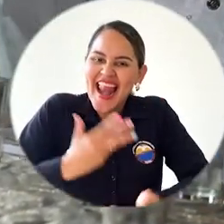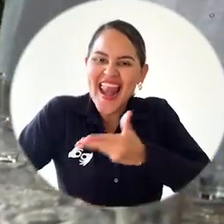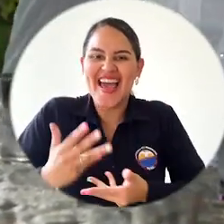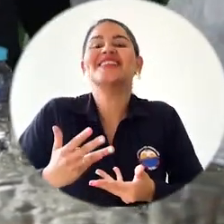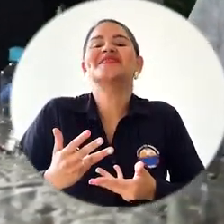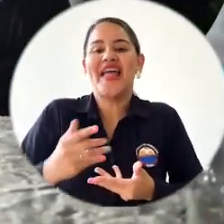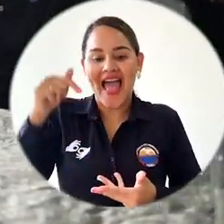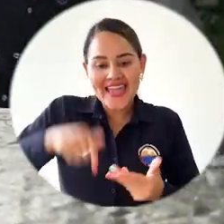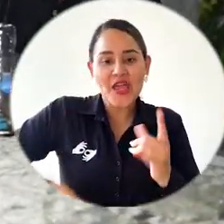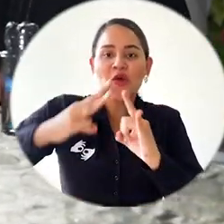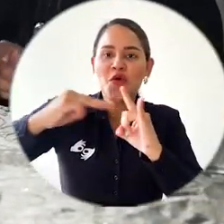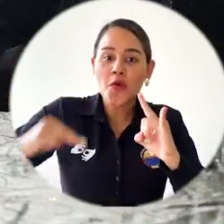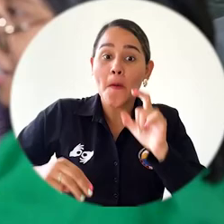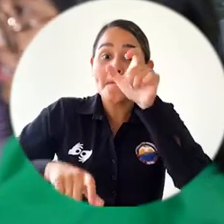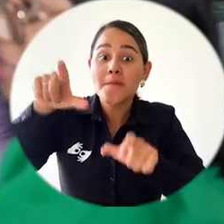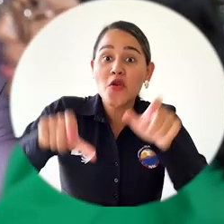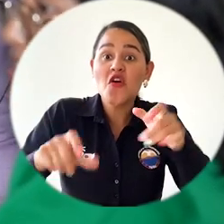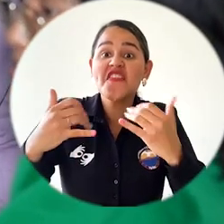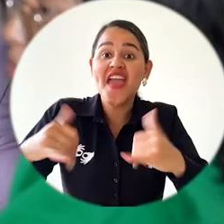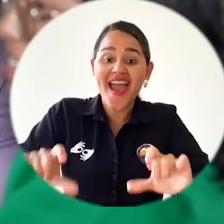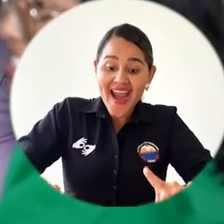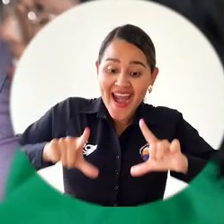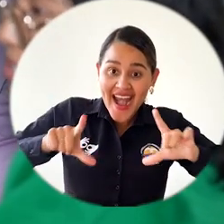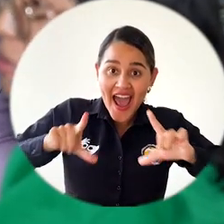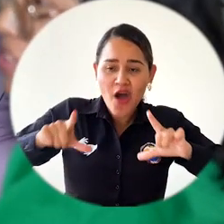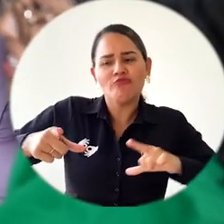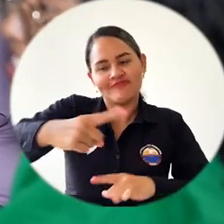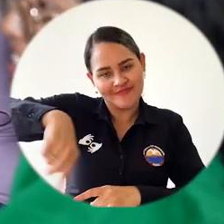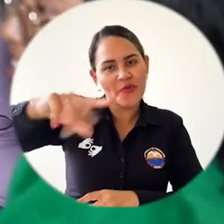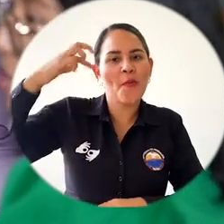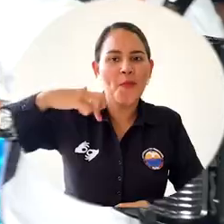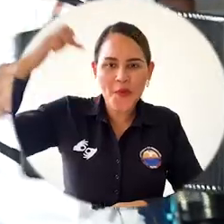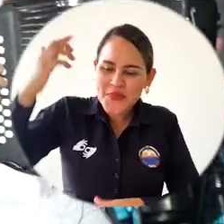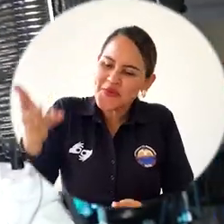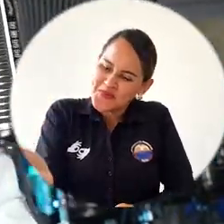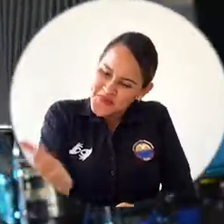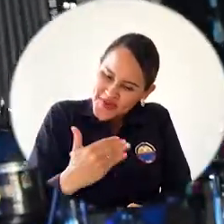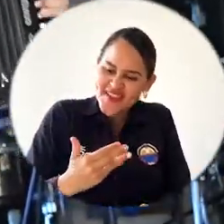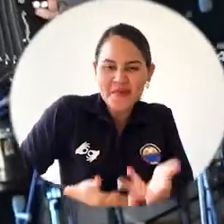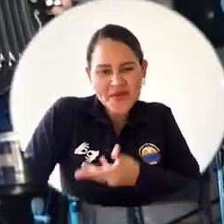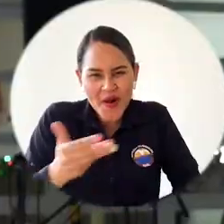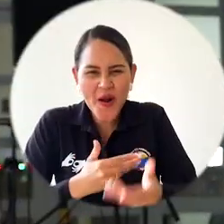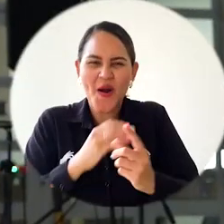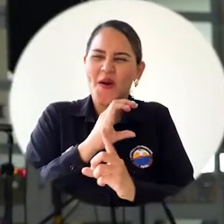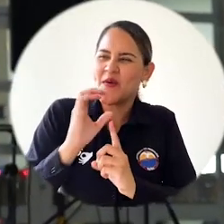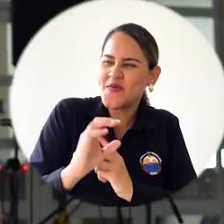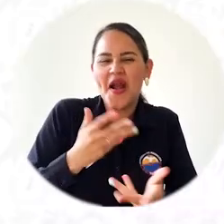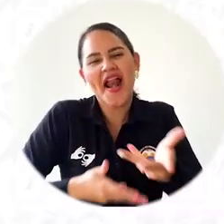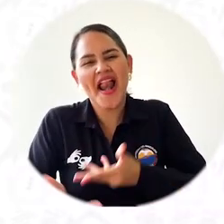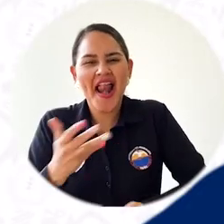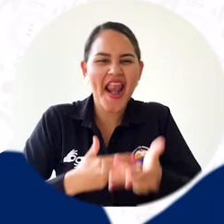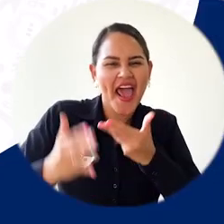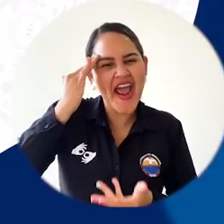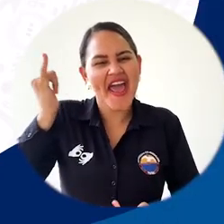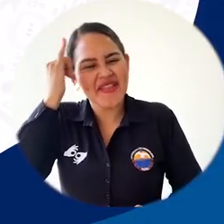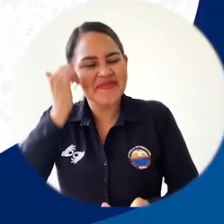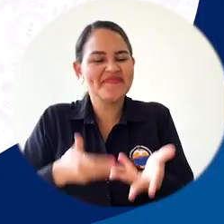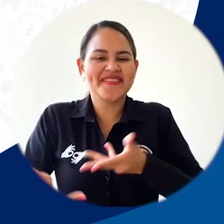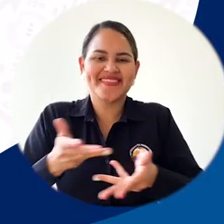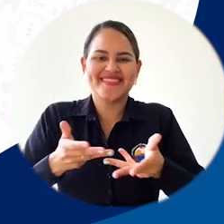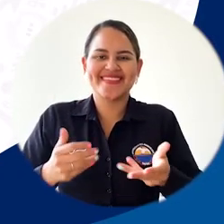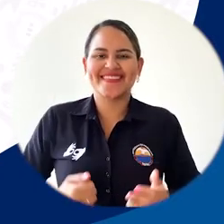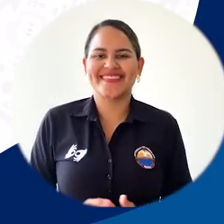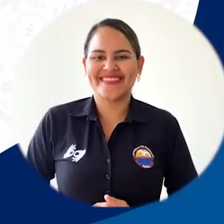vivir la Universidad del Magdalena recibió a sus profesionales titulados en un espacio de intercambio académico y cultural